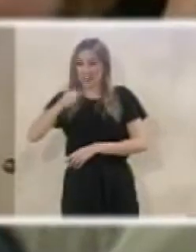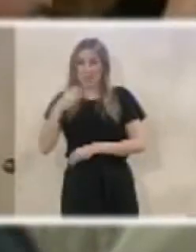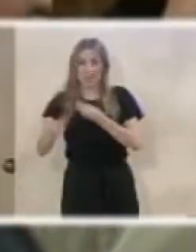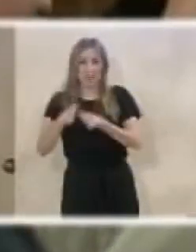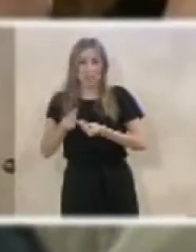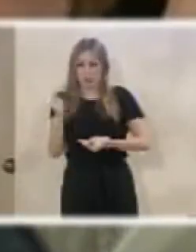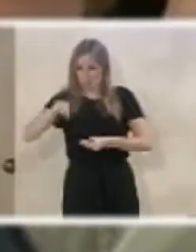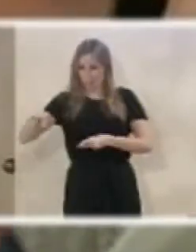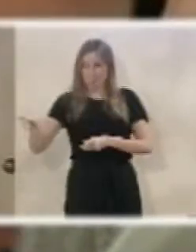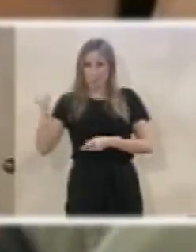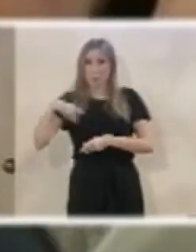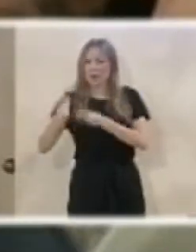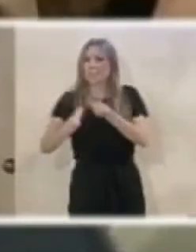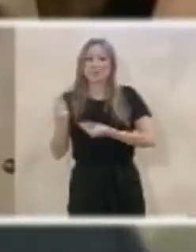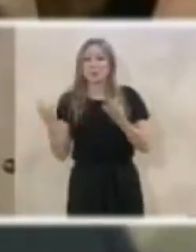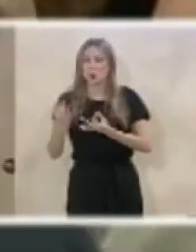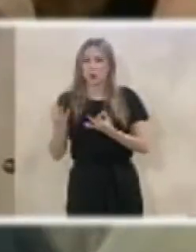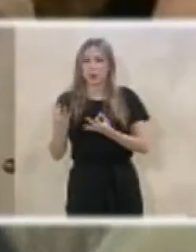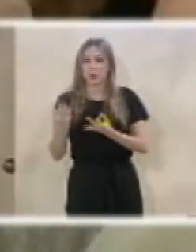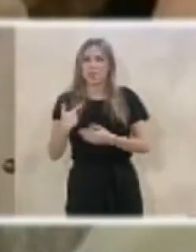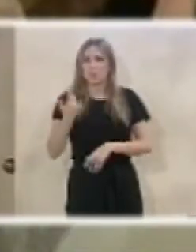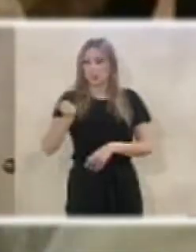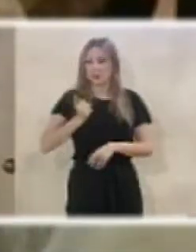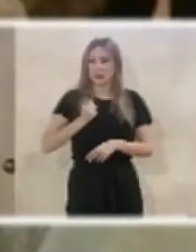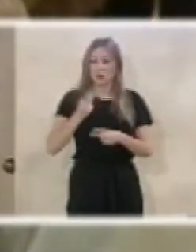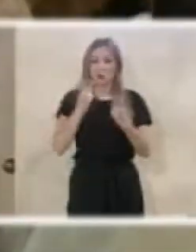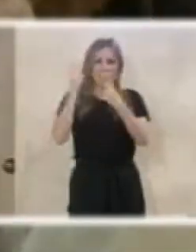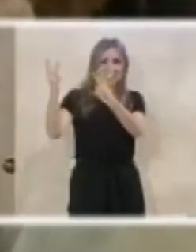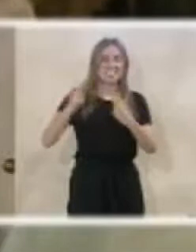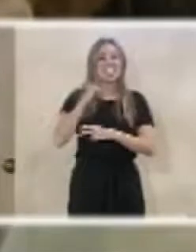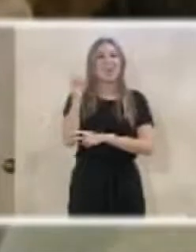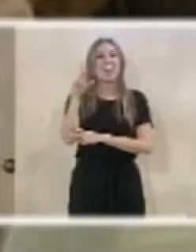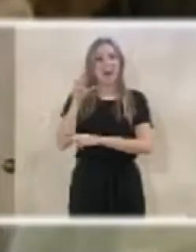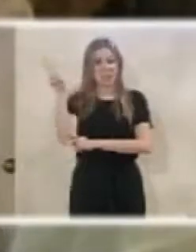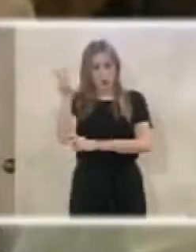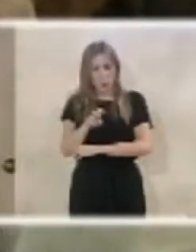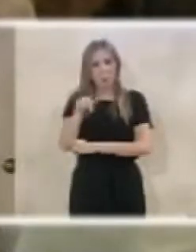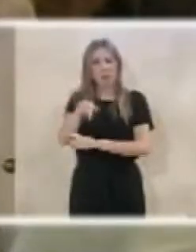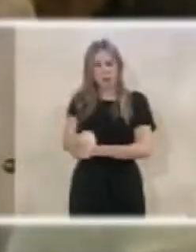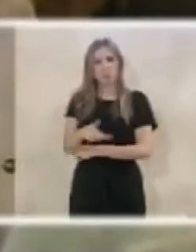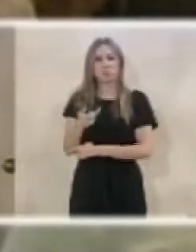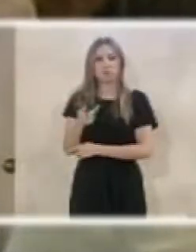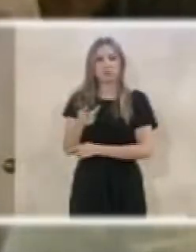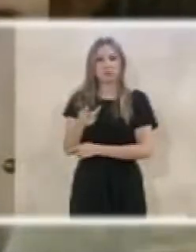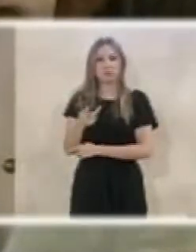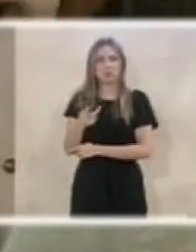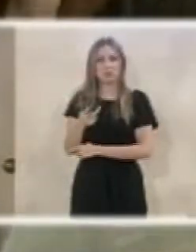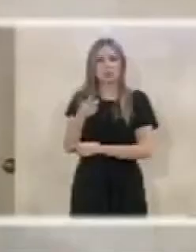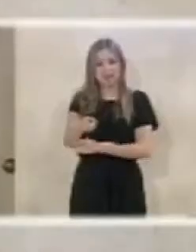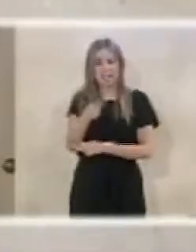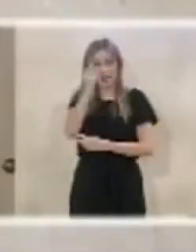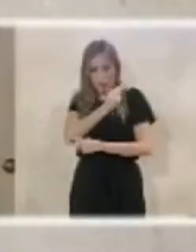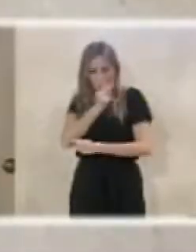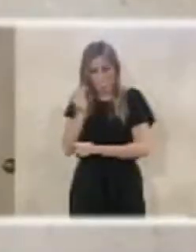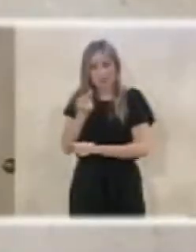y yo también que estaba presente, aprovechando la visita de Jairo, que estuvo disputando el duatlón, le hicimos la